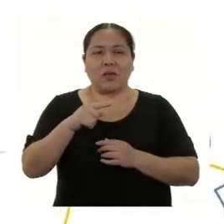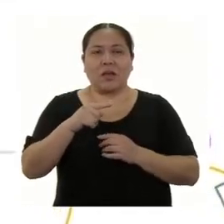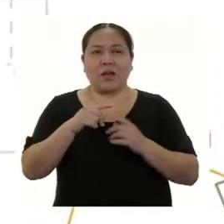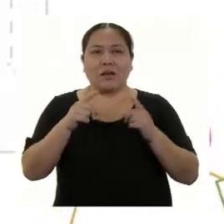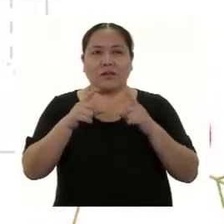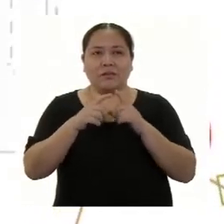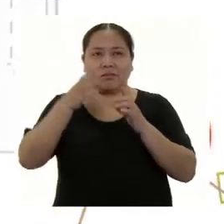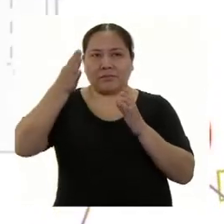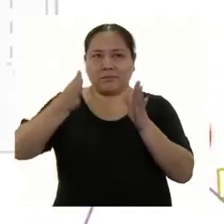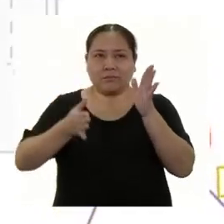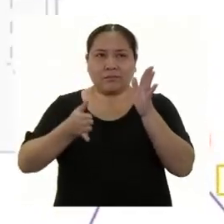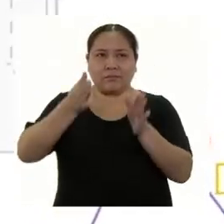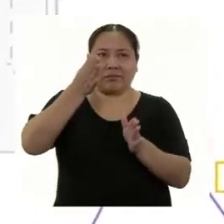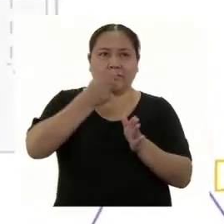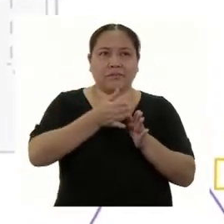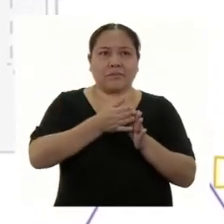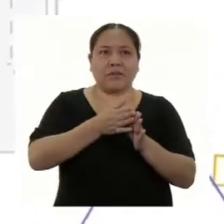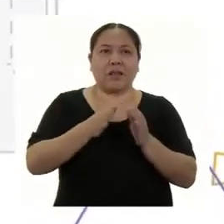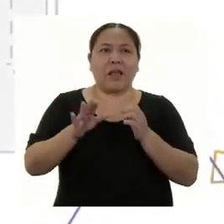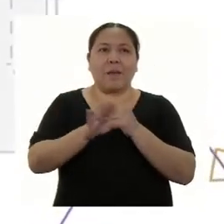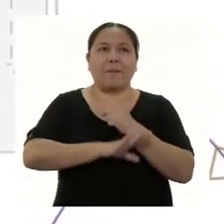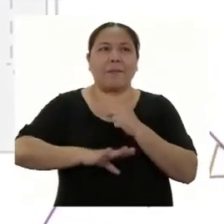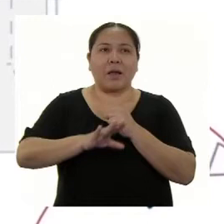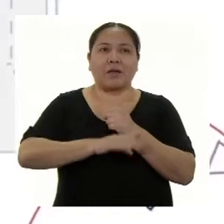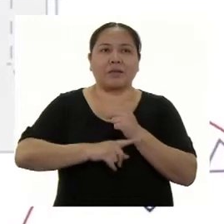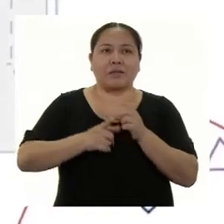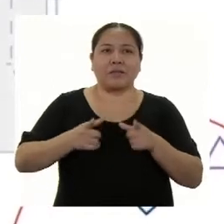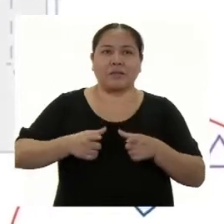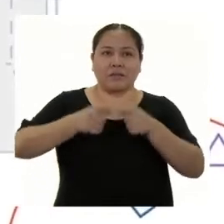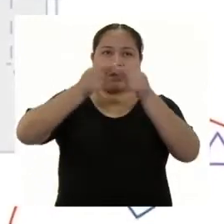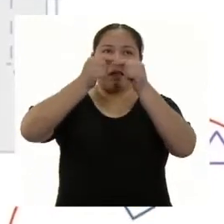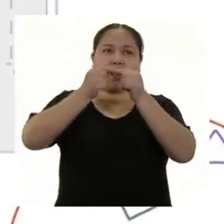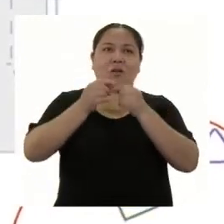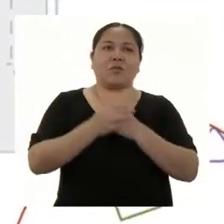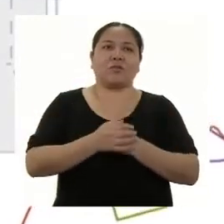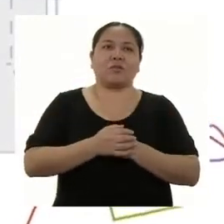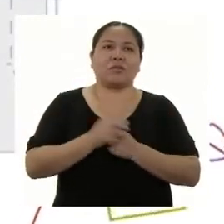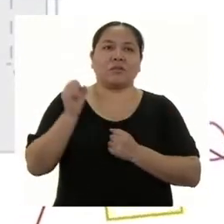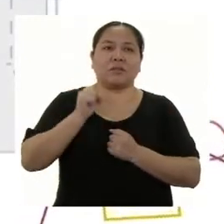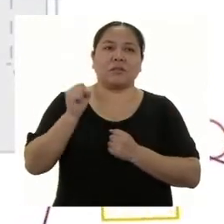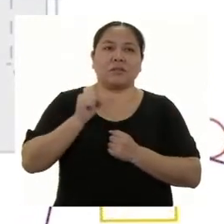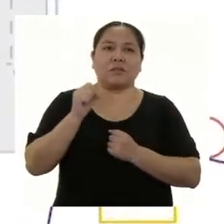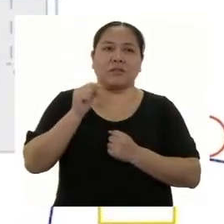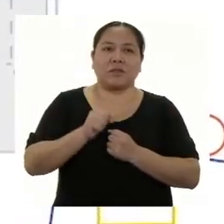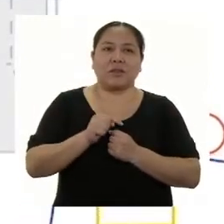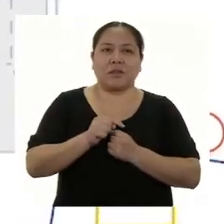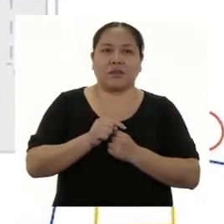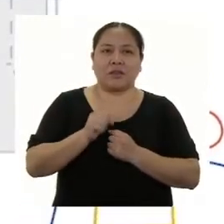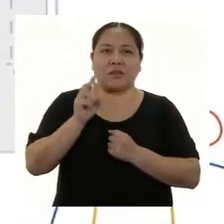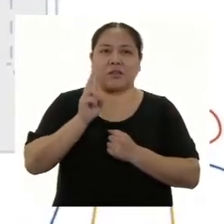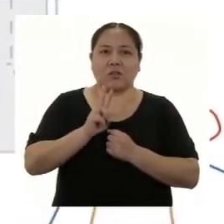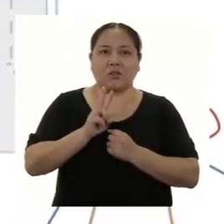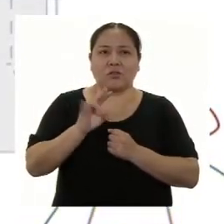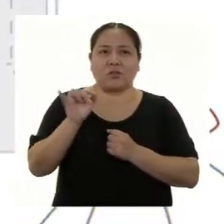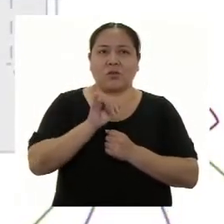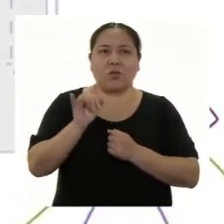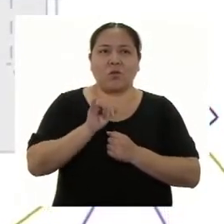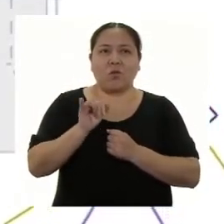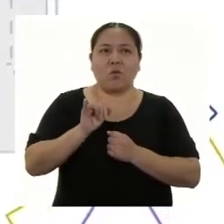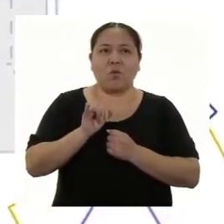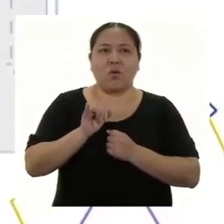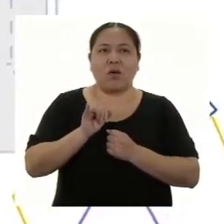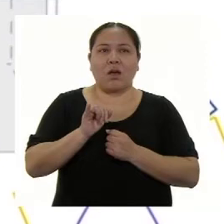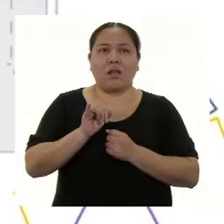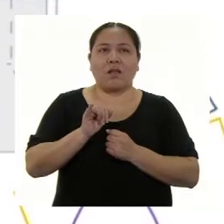bases son los triángulos. Claro, las bases de un prisma siempre son dos caras paralelas y de igual forma.